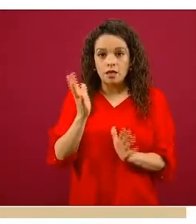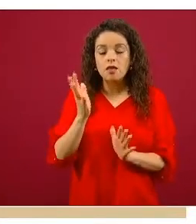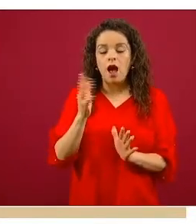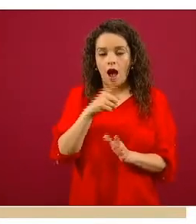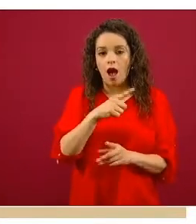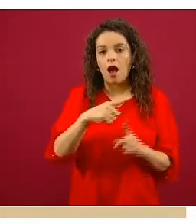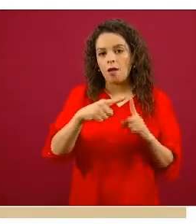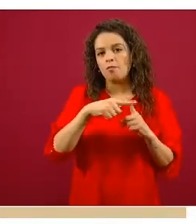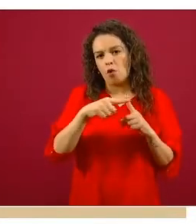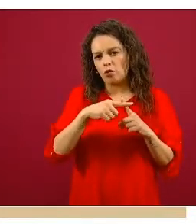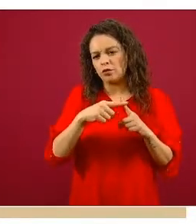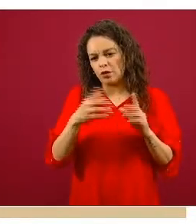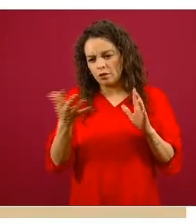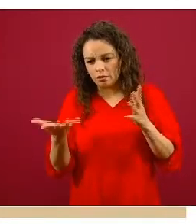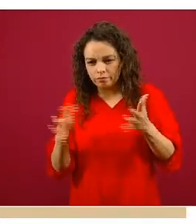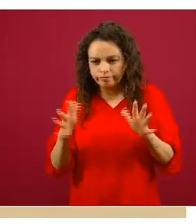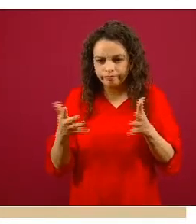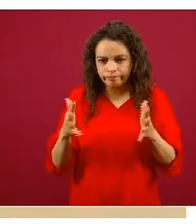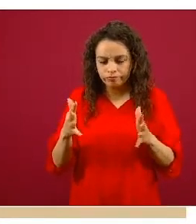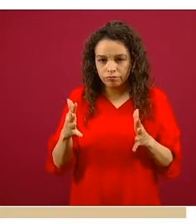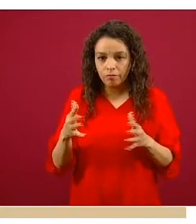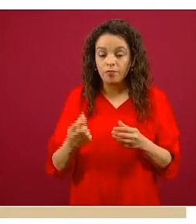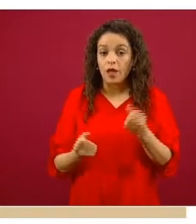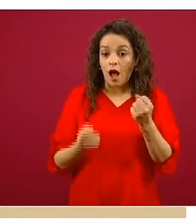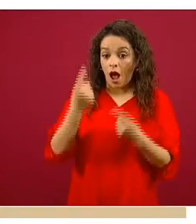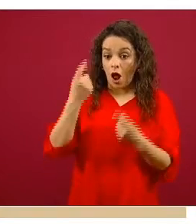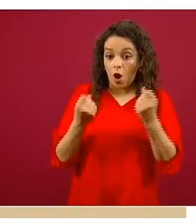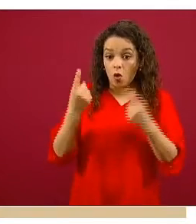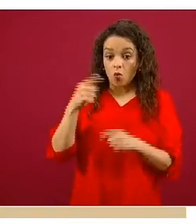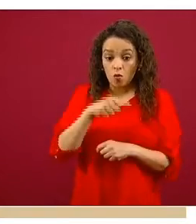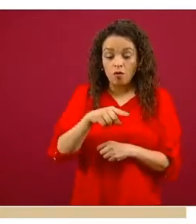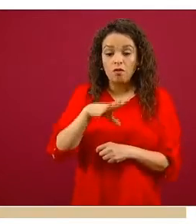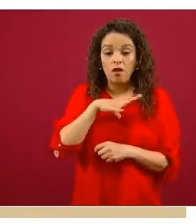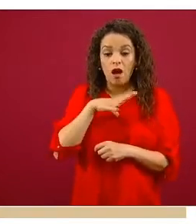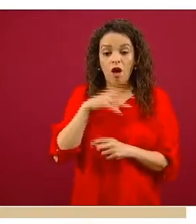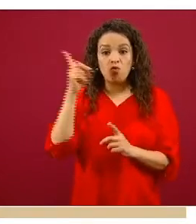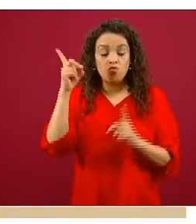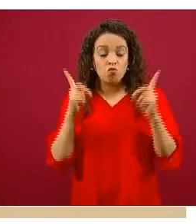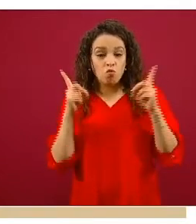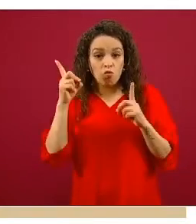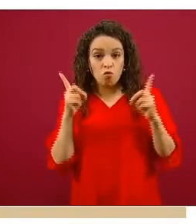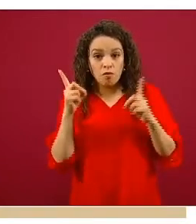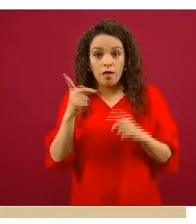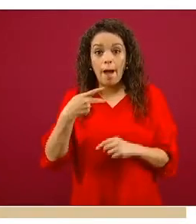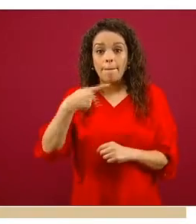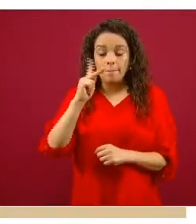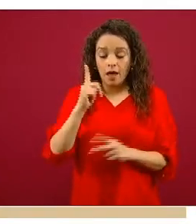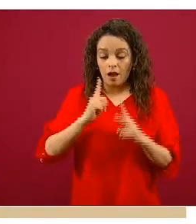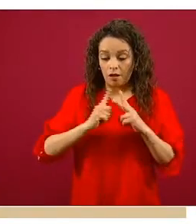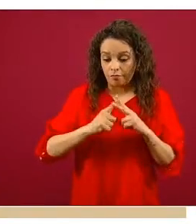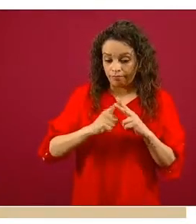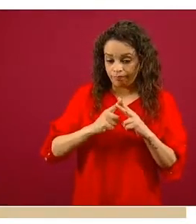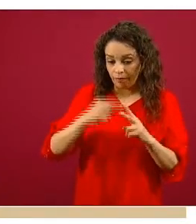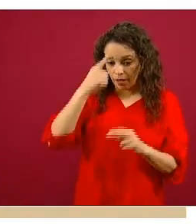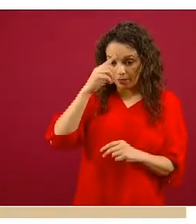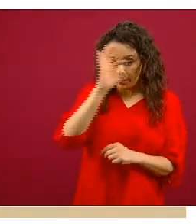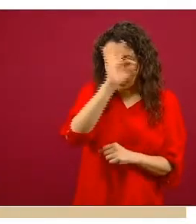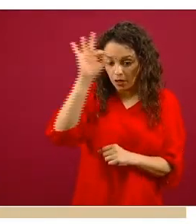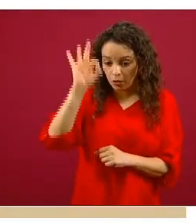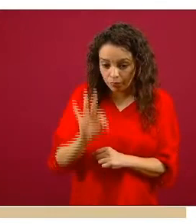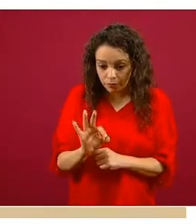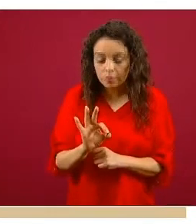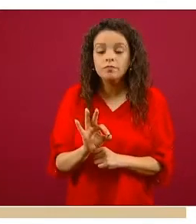ya incluidos todos estos casos que aún son sospechosos, pero que estamos aplicando el porcentaje de positividad y los